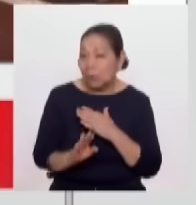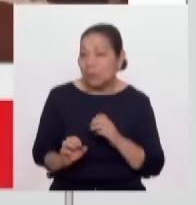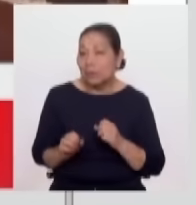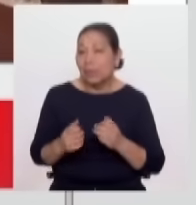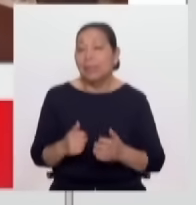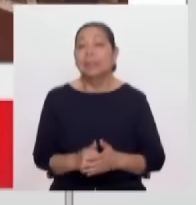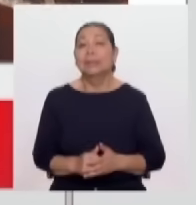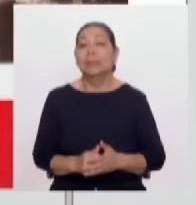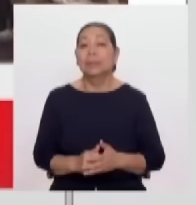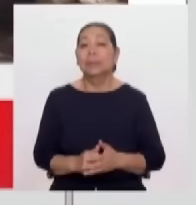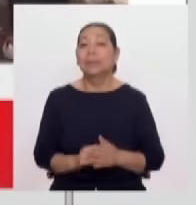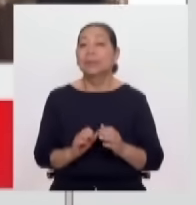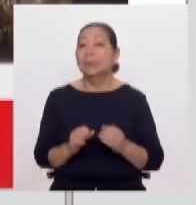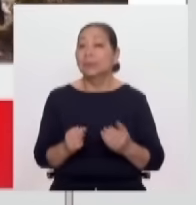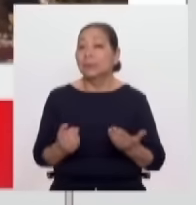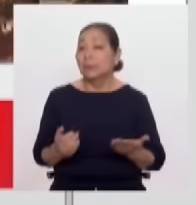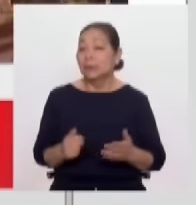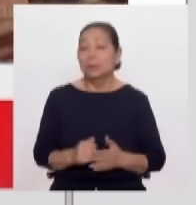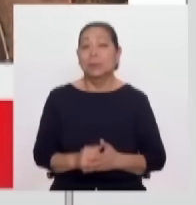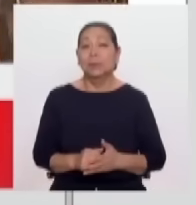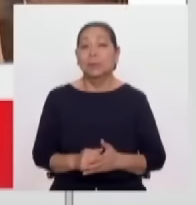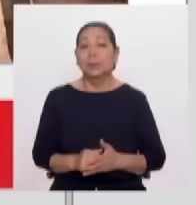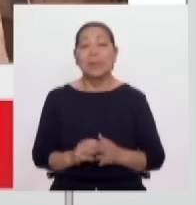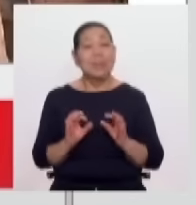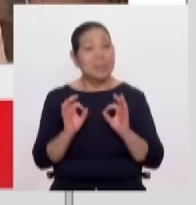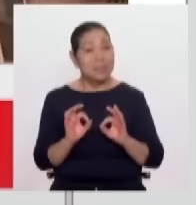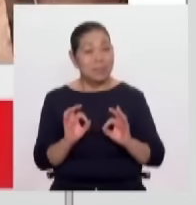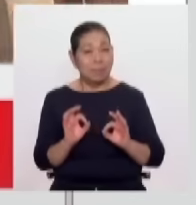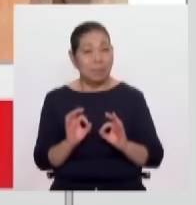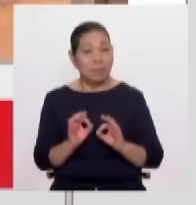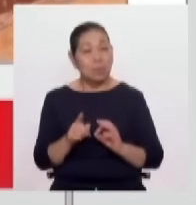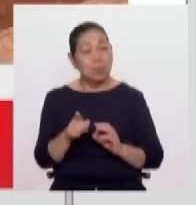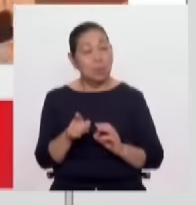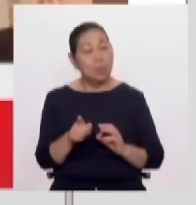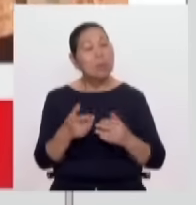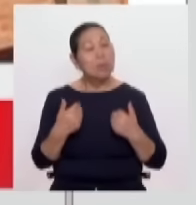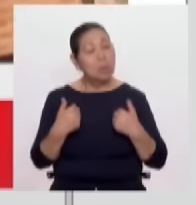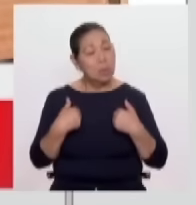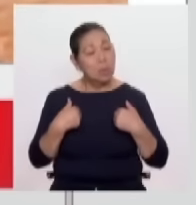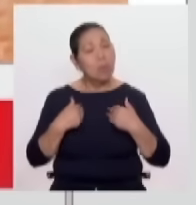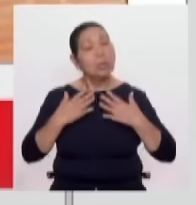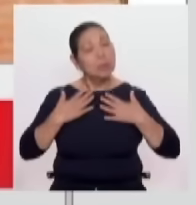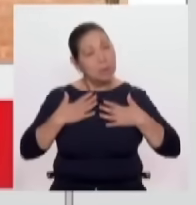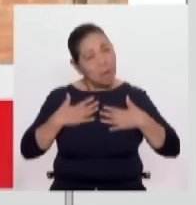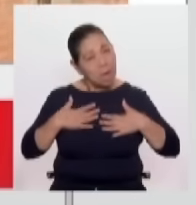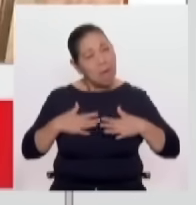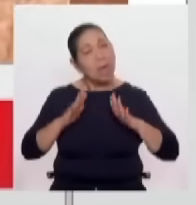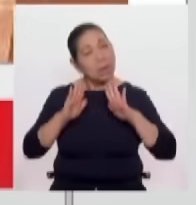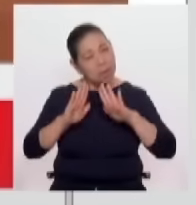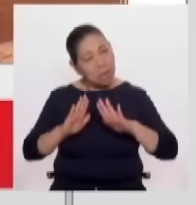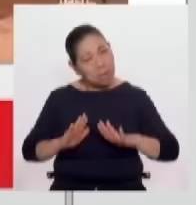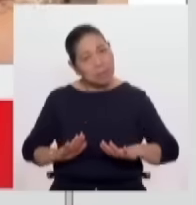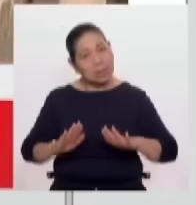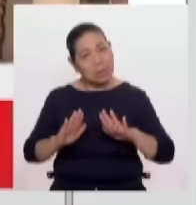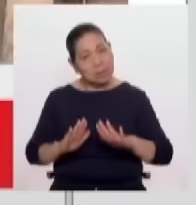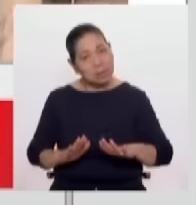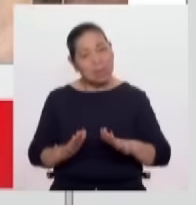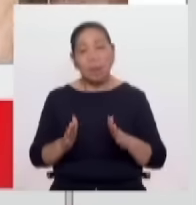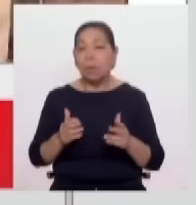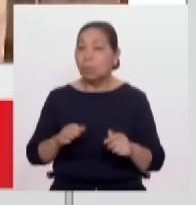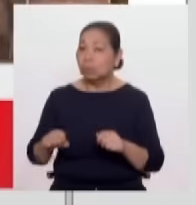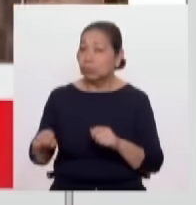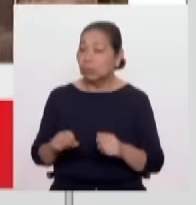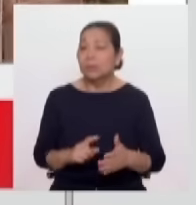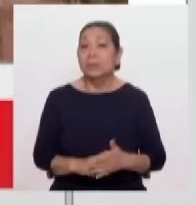hay y, por supuesto, lo que siempre nos piden, ¿no? Mantener la calma, sobre todo cuando se producen este tipo de